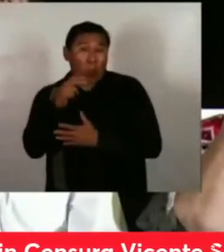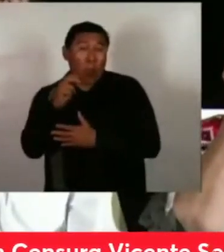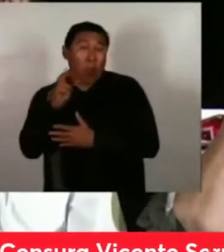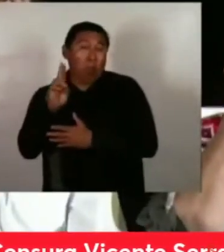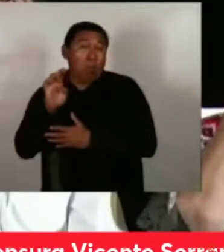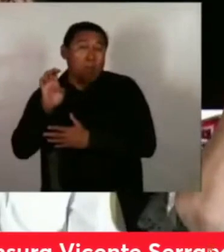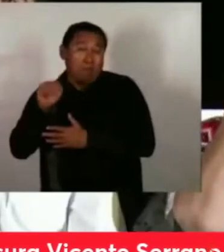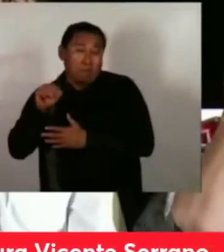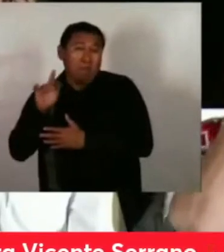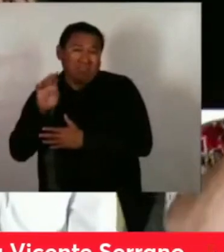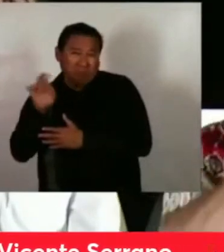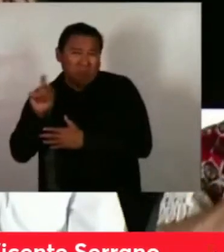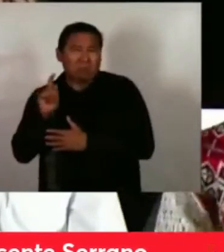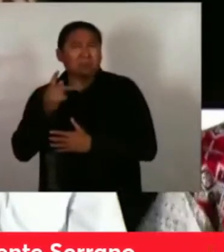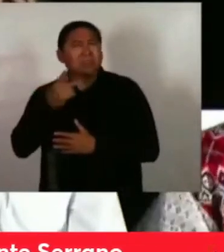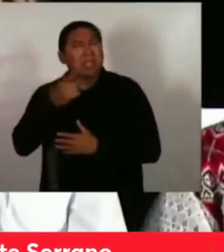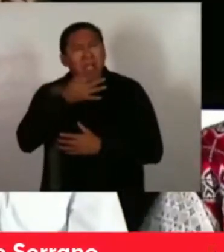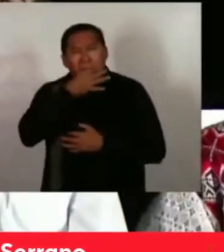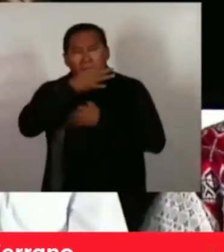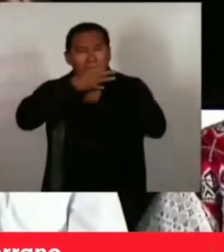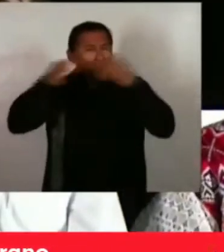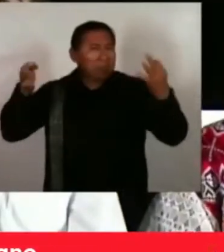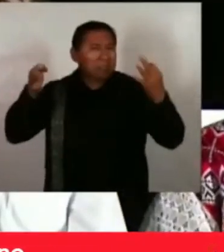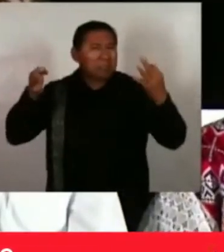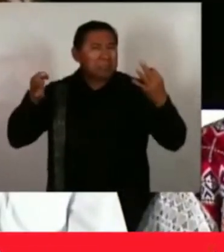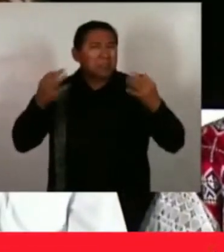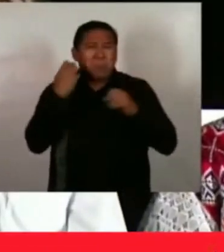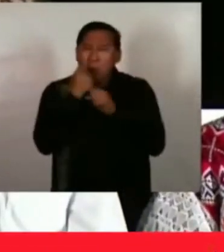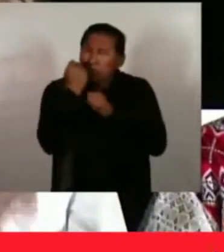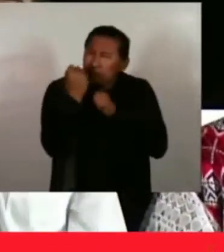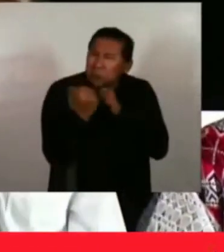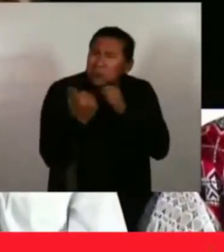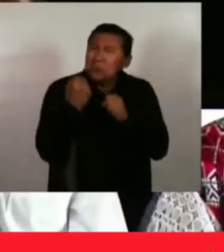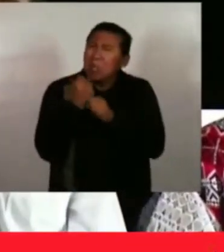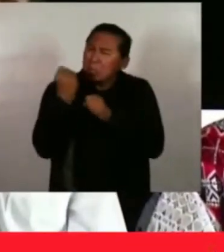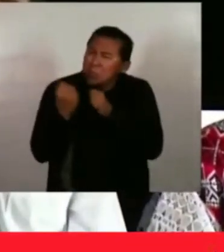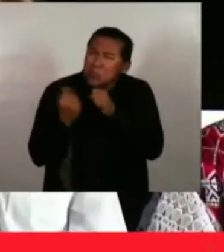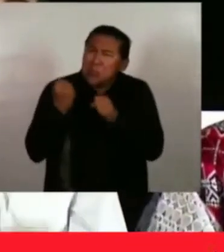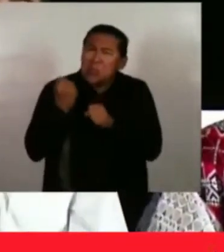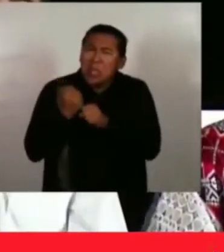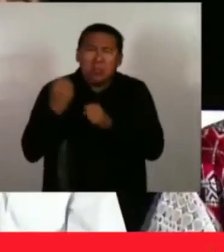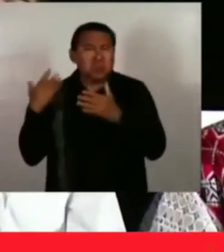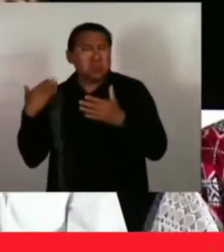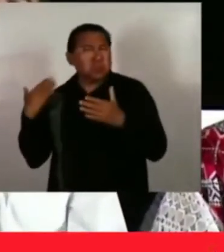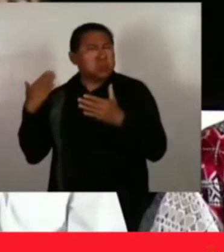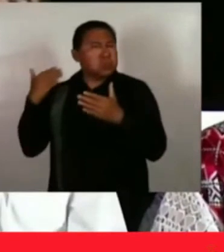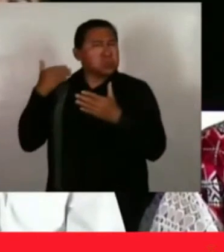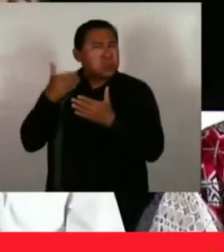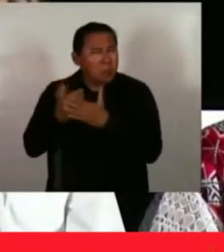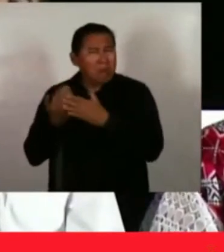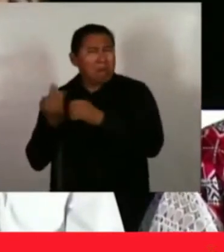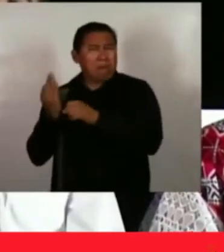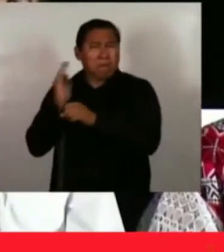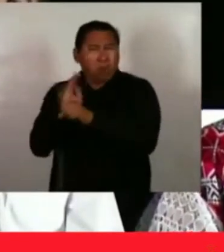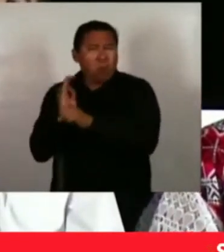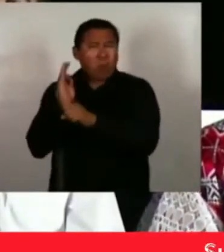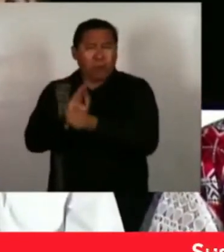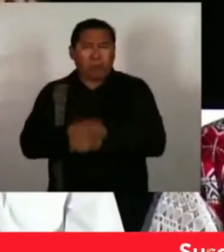hablando, pues son muchos años los que hemos pasado luchando.